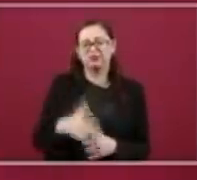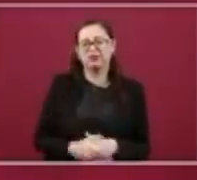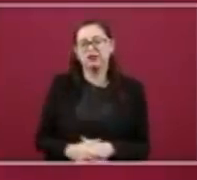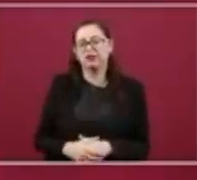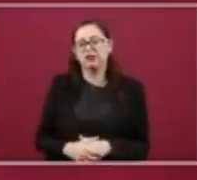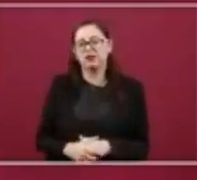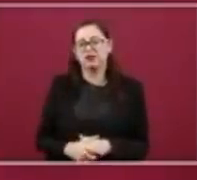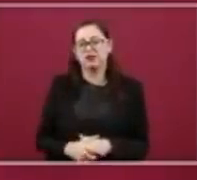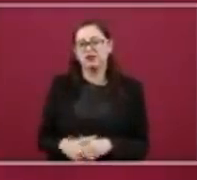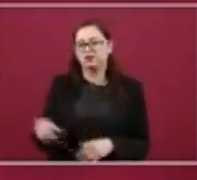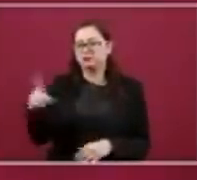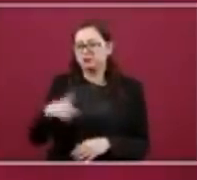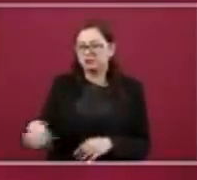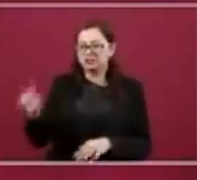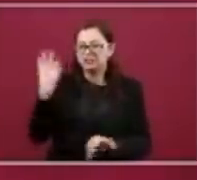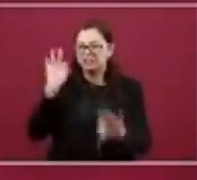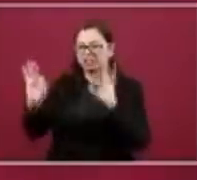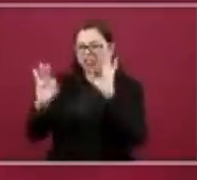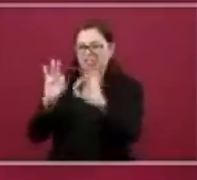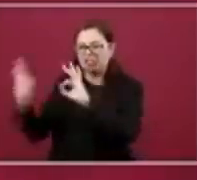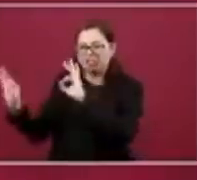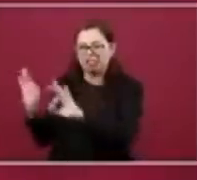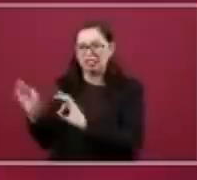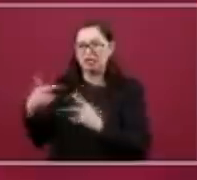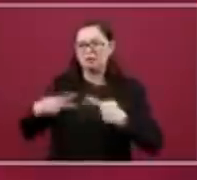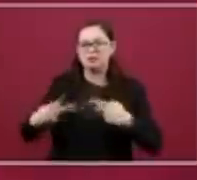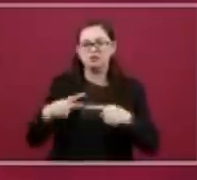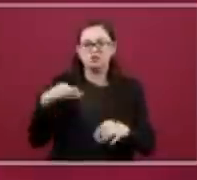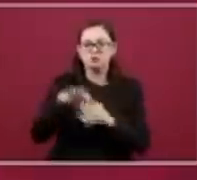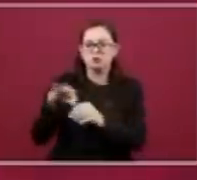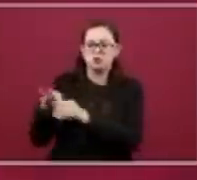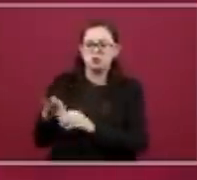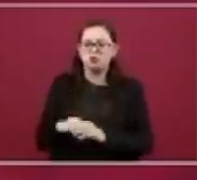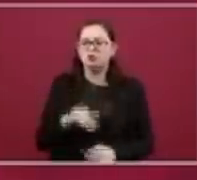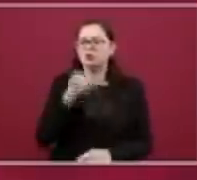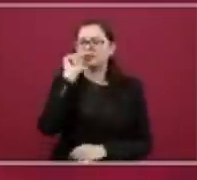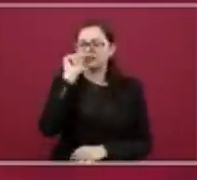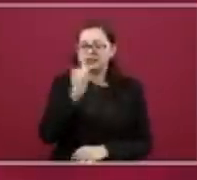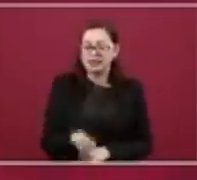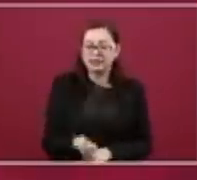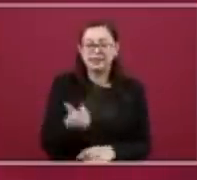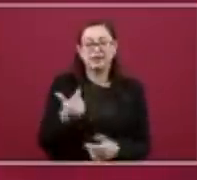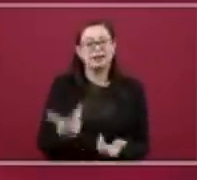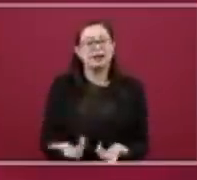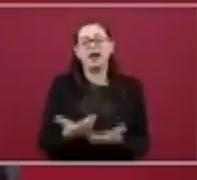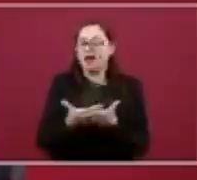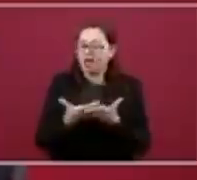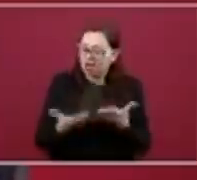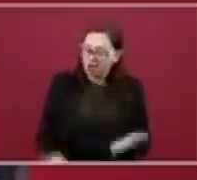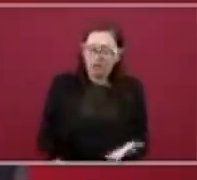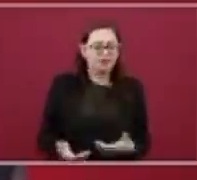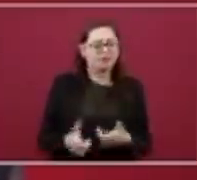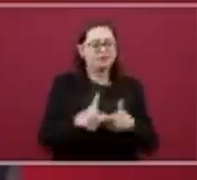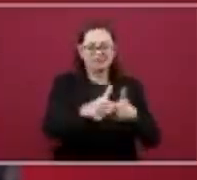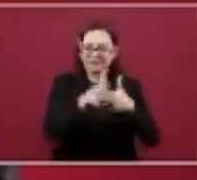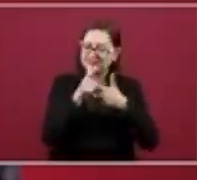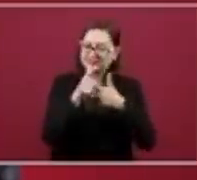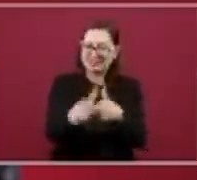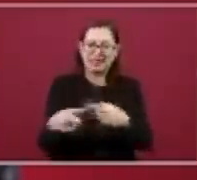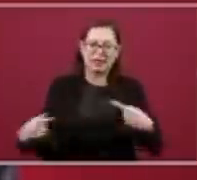a que la gente no votara y ahora quieren seguir oponiéndose a